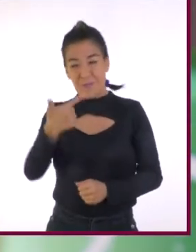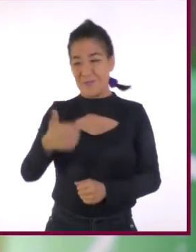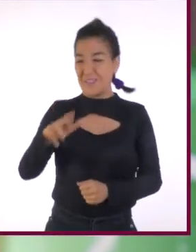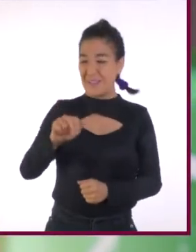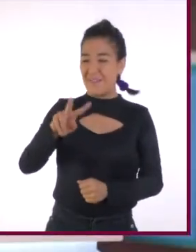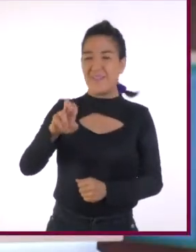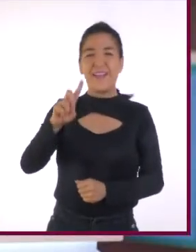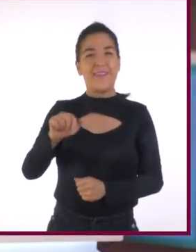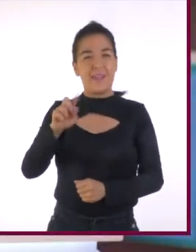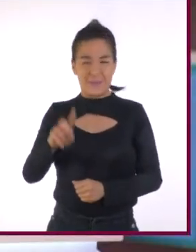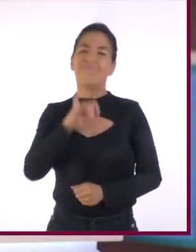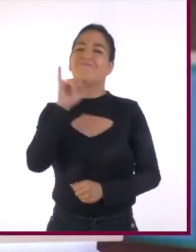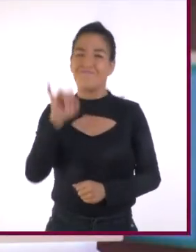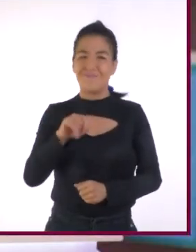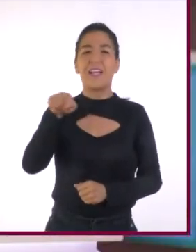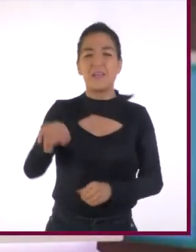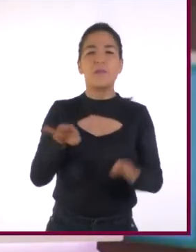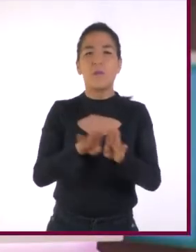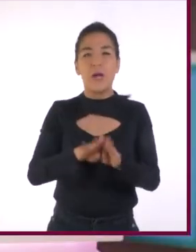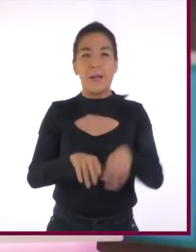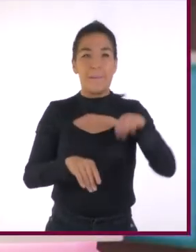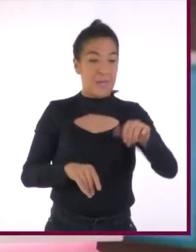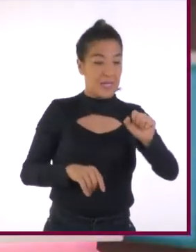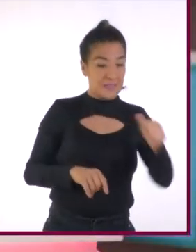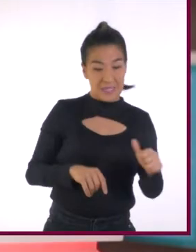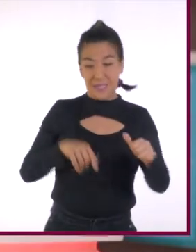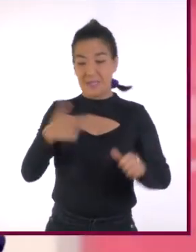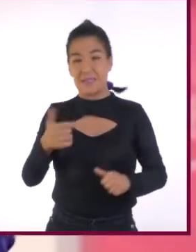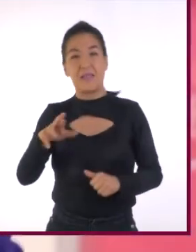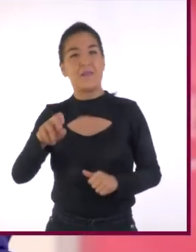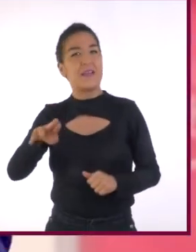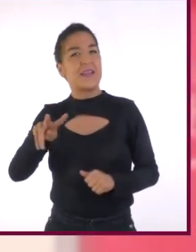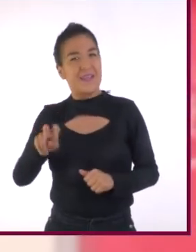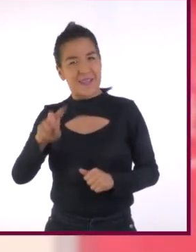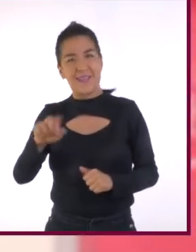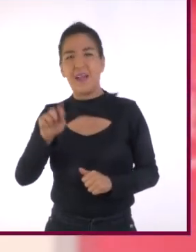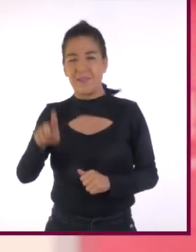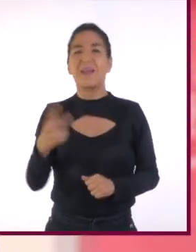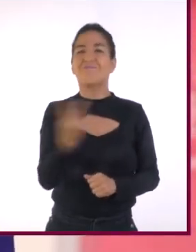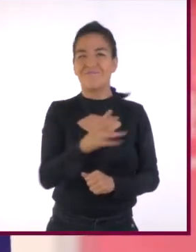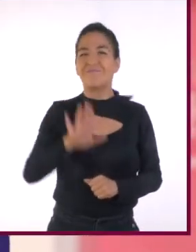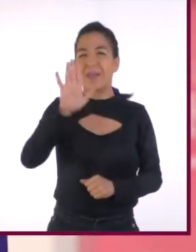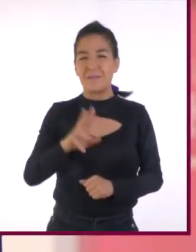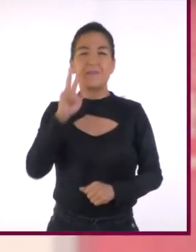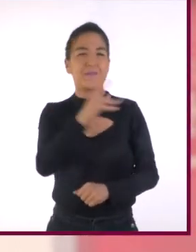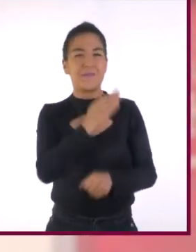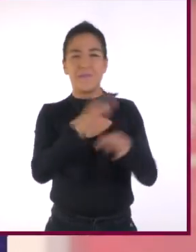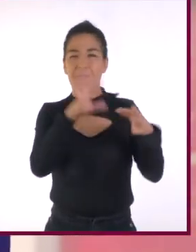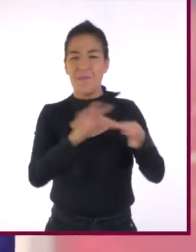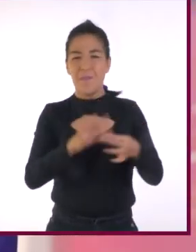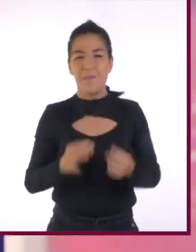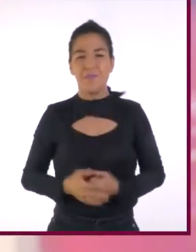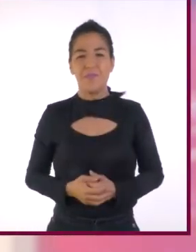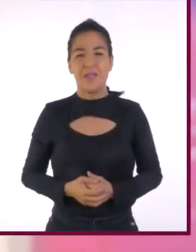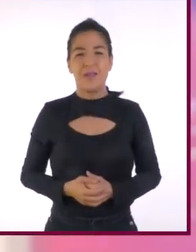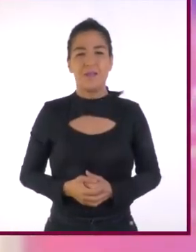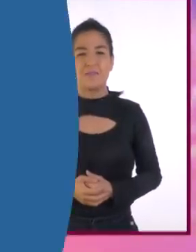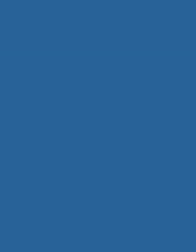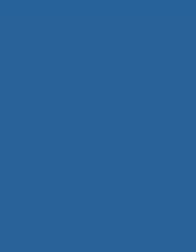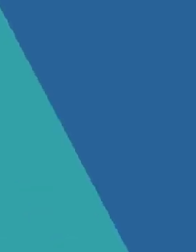la distribución de la masa. Si un objeto no cambia, pues obviamente el centro de masa siempre va a estar ahí. Si el objeto mismo, la